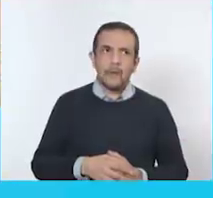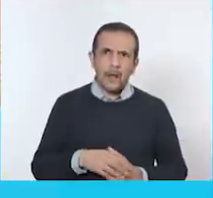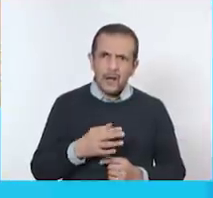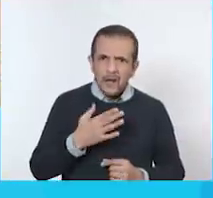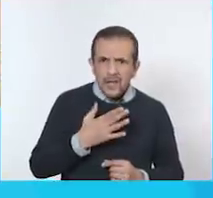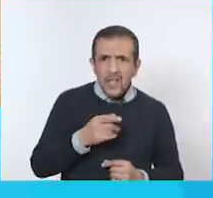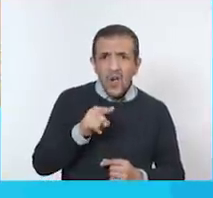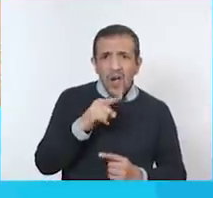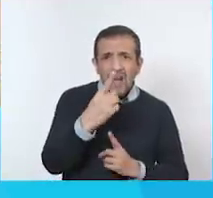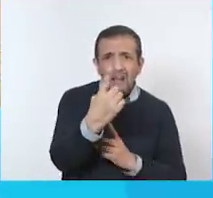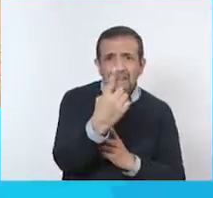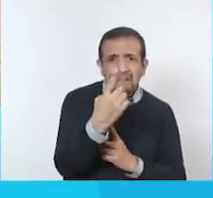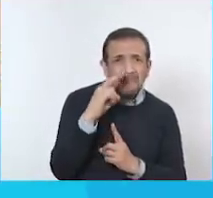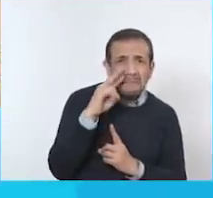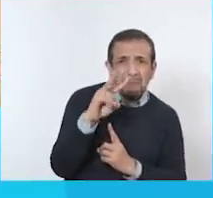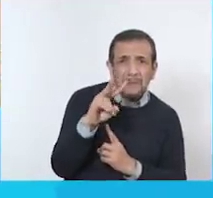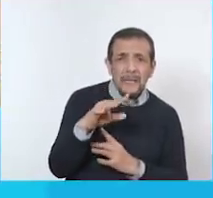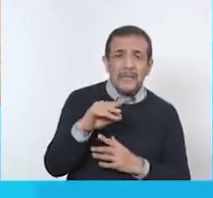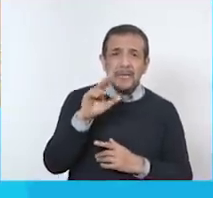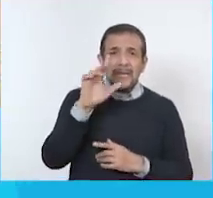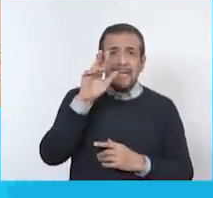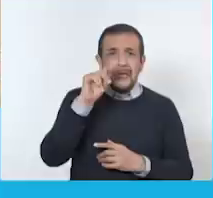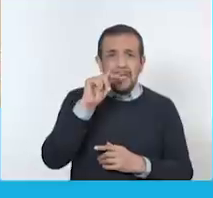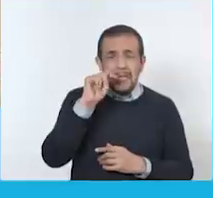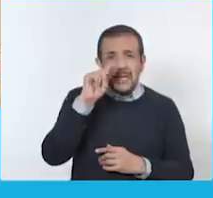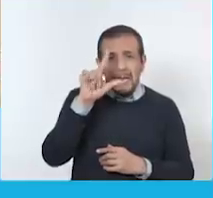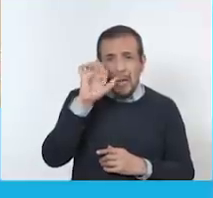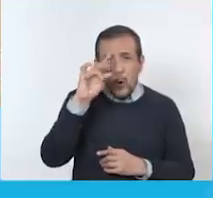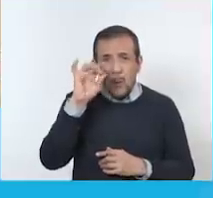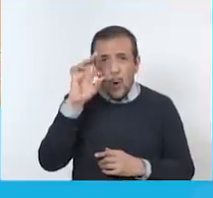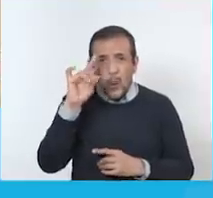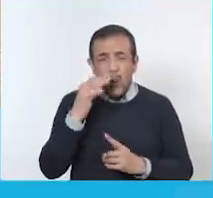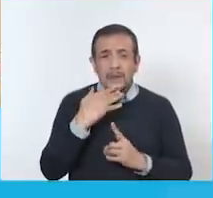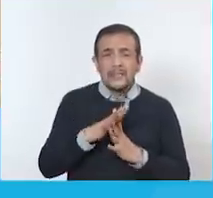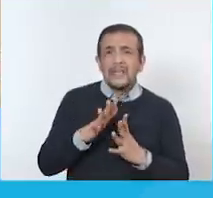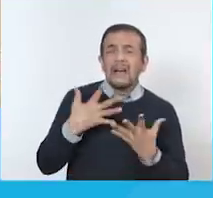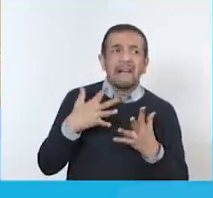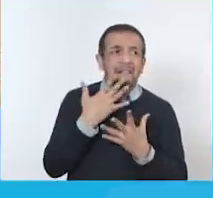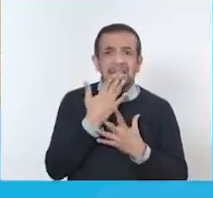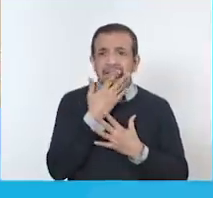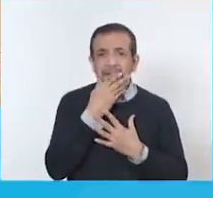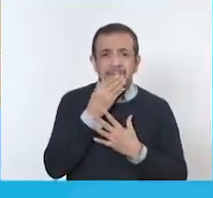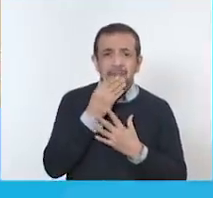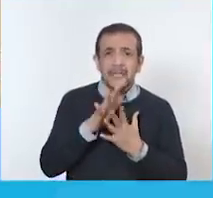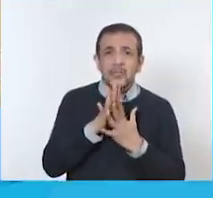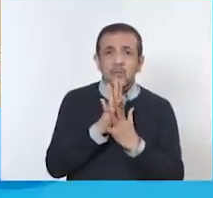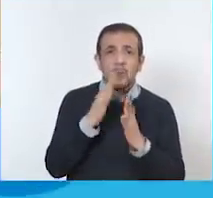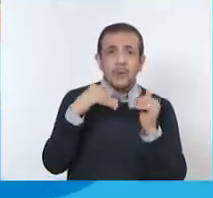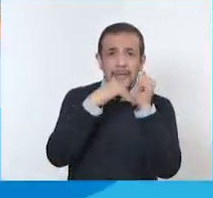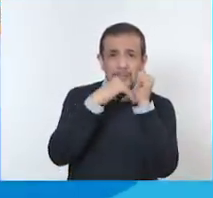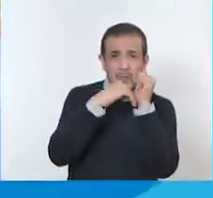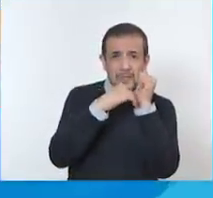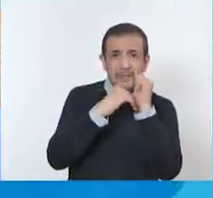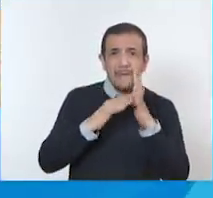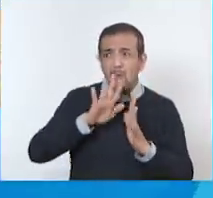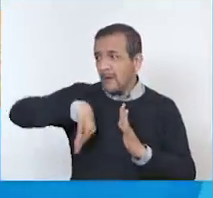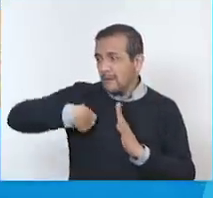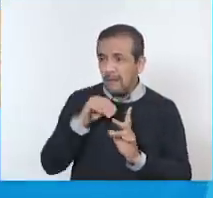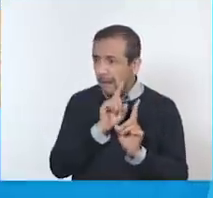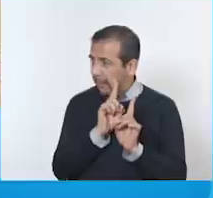¡Ay, no! ¡Ahí viene Don Leopoldo! ¡Ah! Ahora sí voy a jugar a las escondidillas,